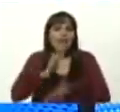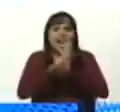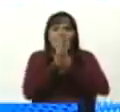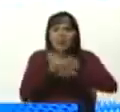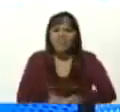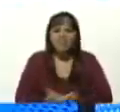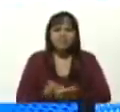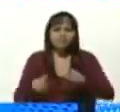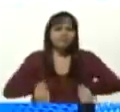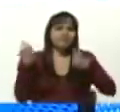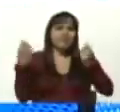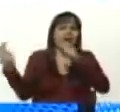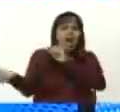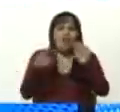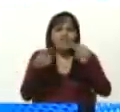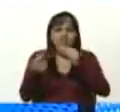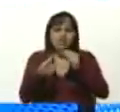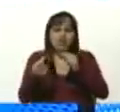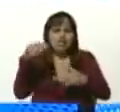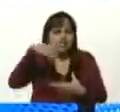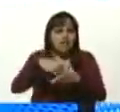las conversaciones de México.